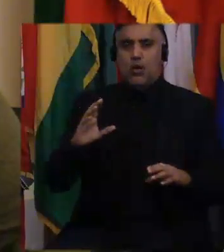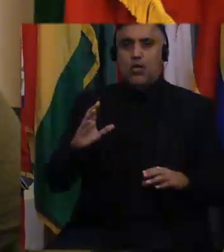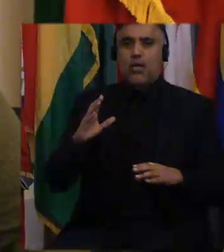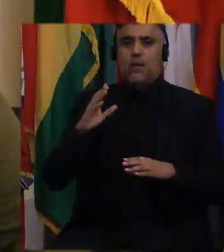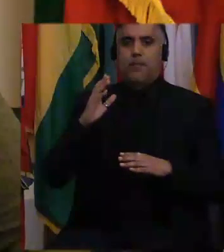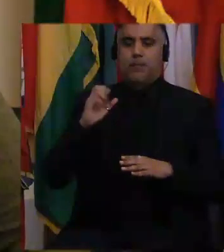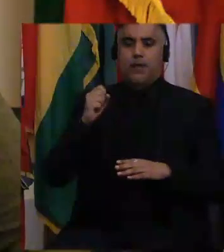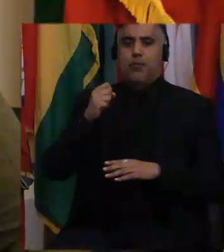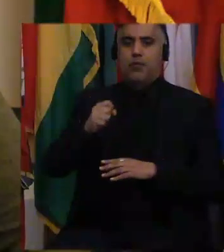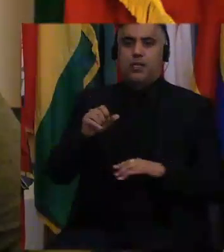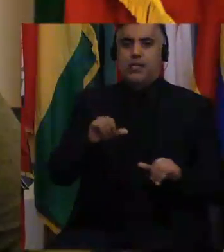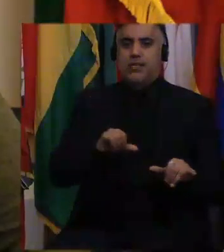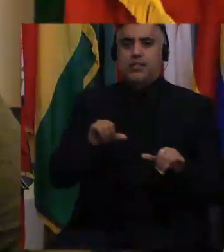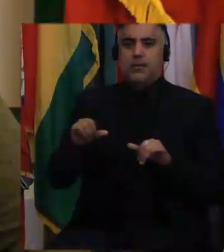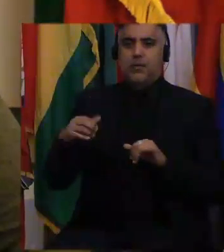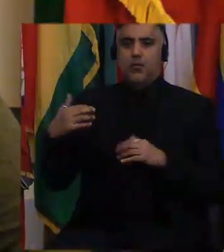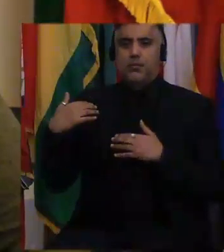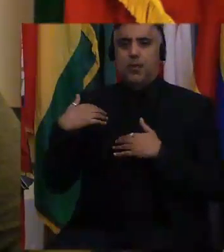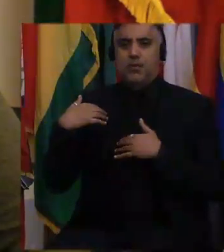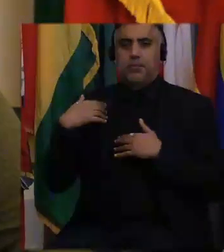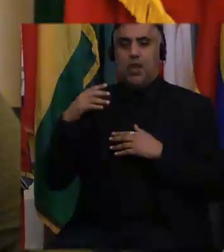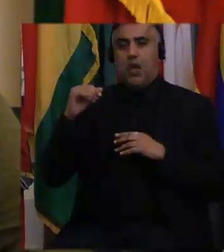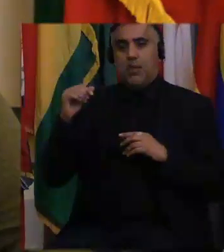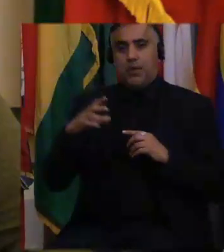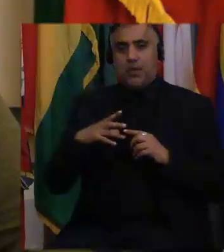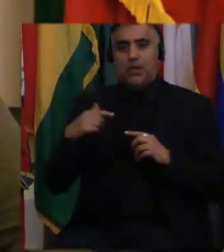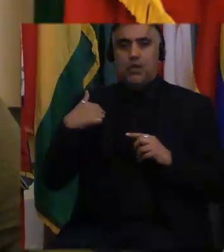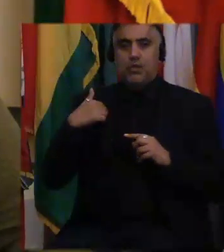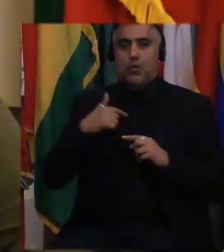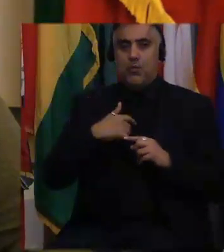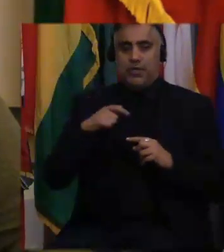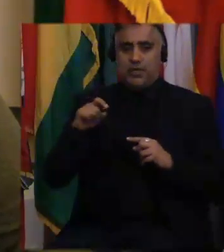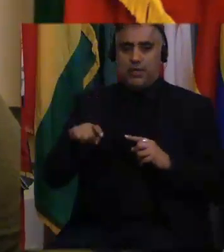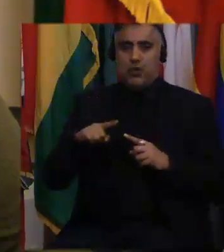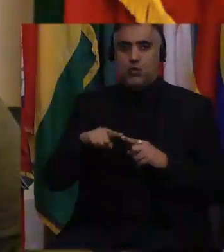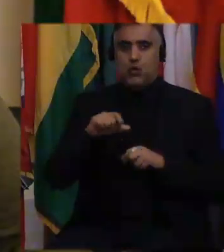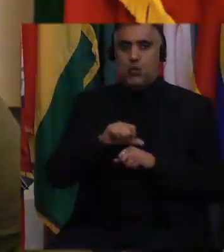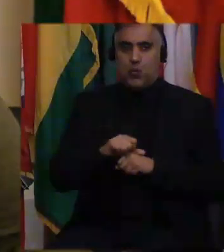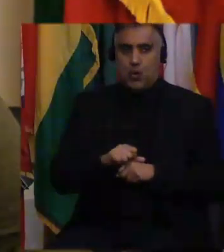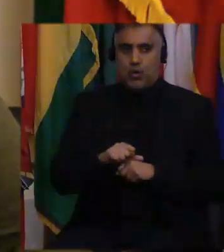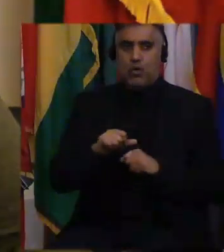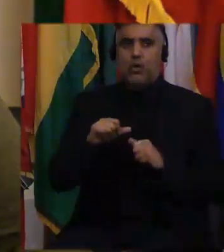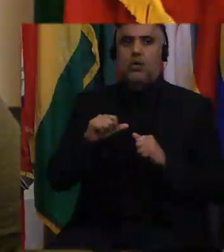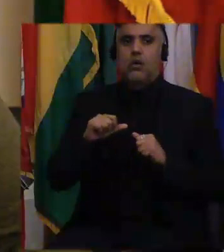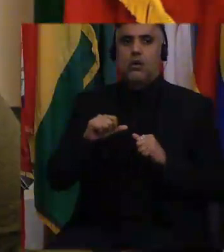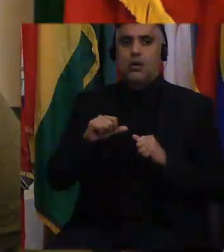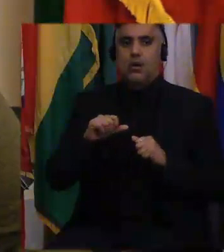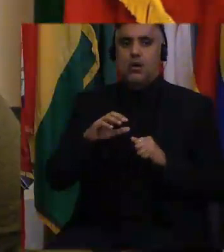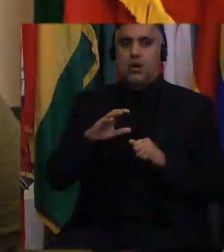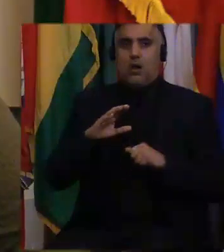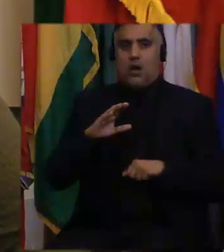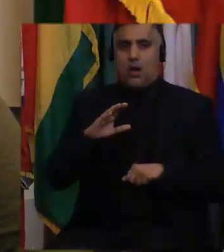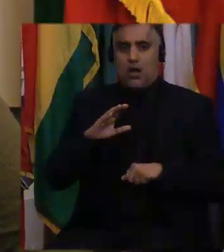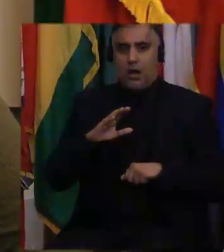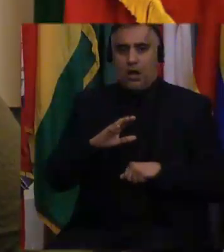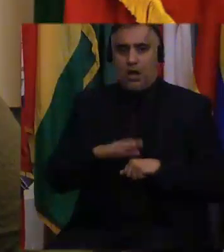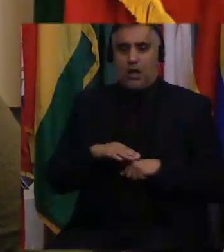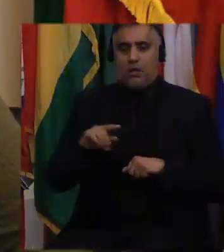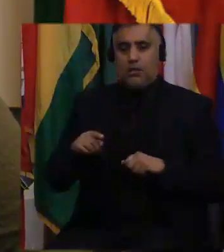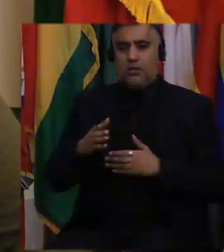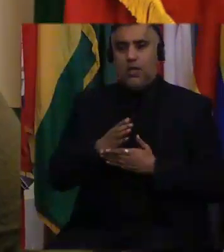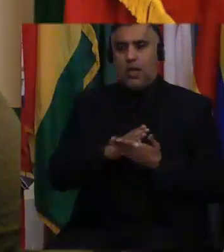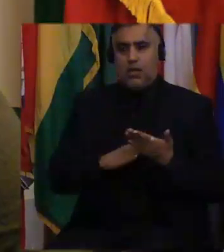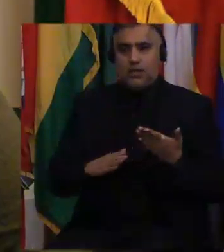Entonces sí, tenemos que hacer un fuerte trabajo también en las representaciones sociales sobre cómo, lo que son las mujeres y cuáles son los derechos